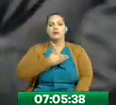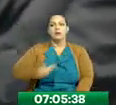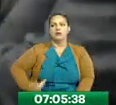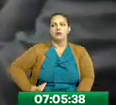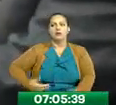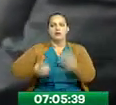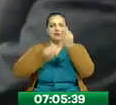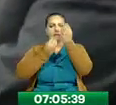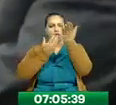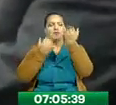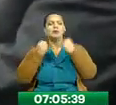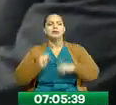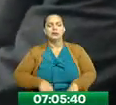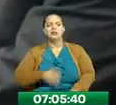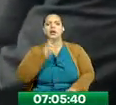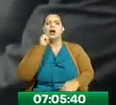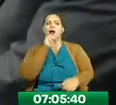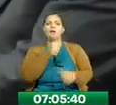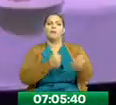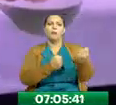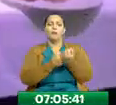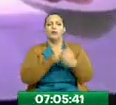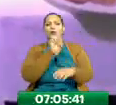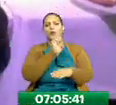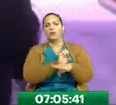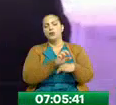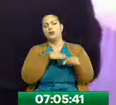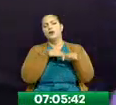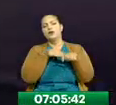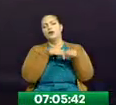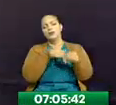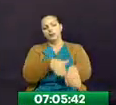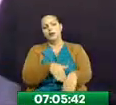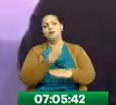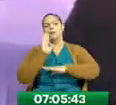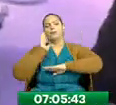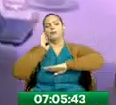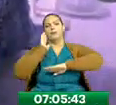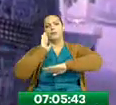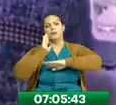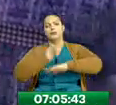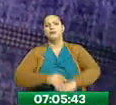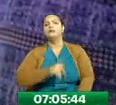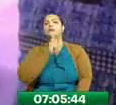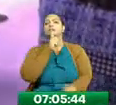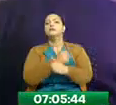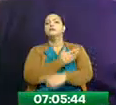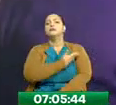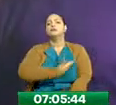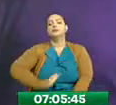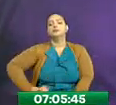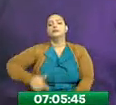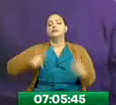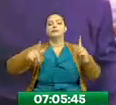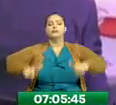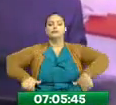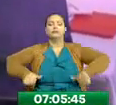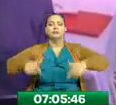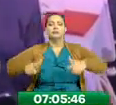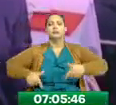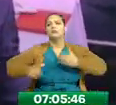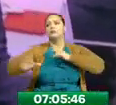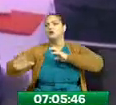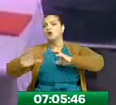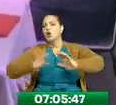de manera incondicional al país. Es así que la agenda del presidente ecuatoriano finalizó con su participación en el